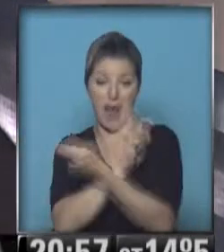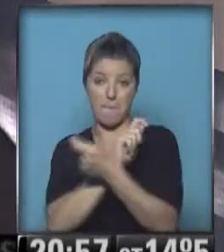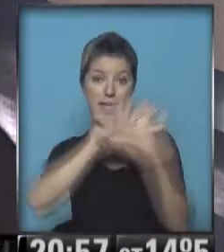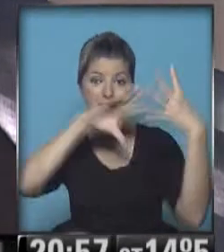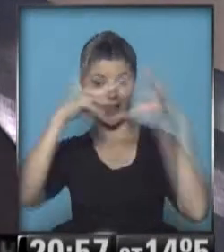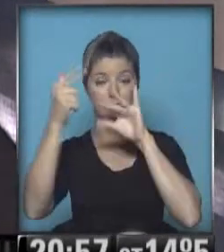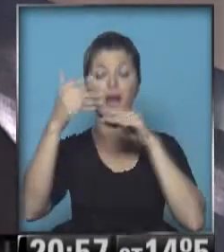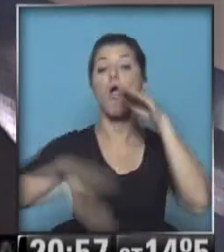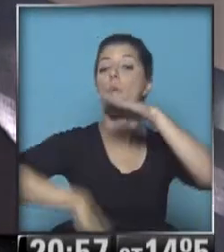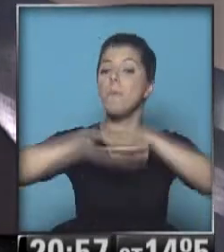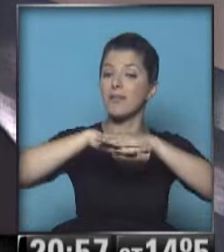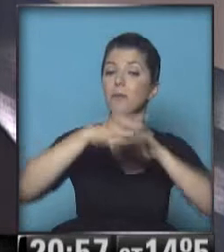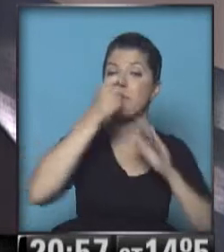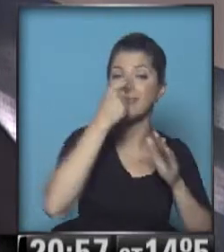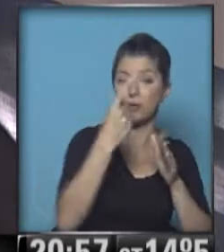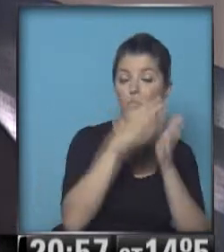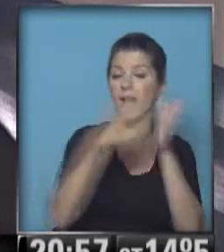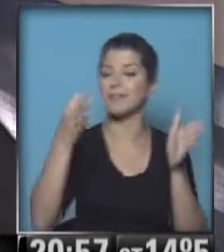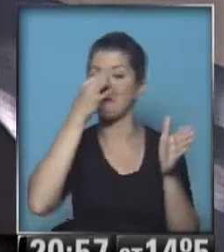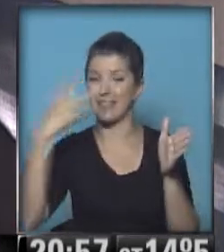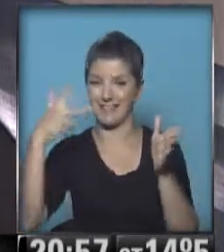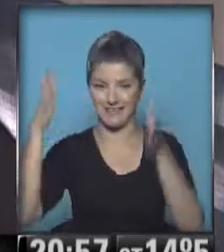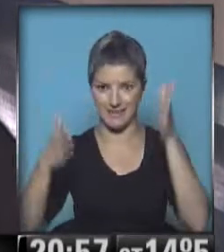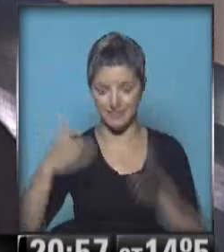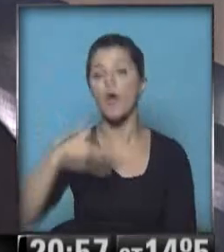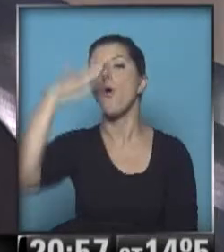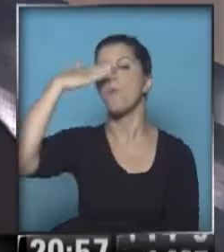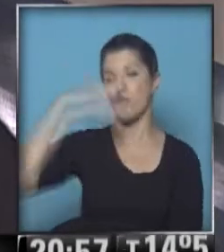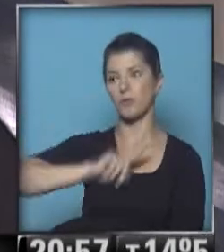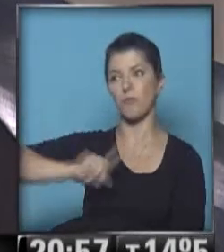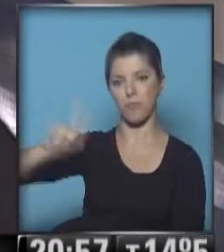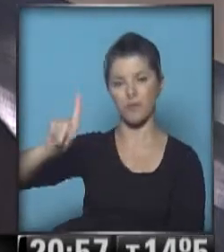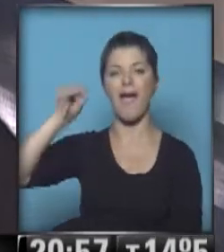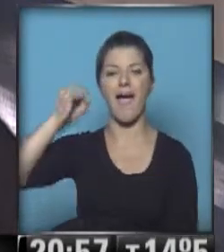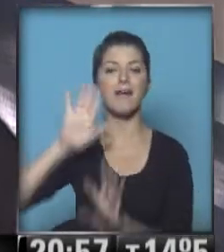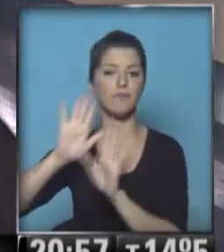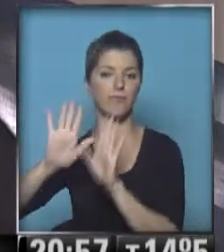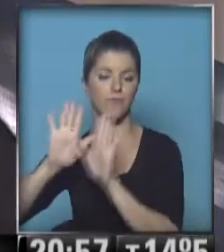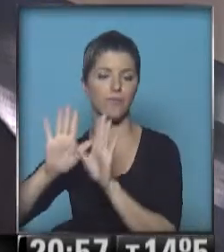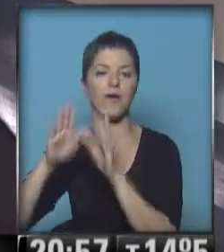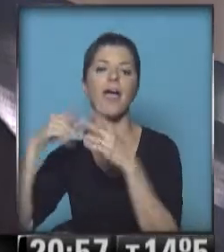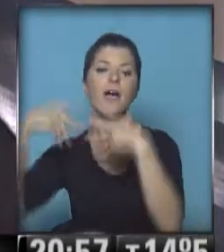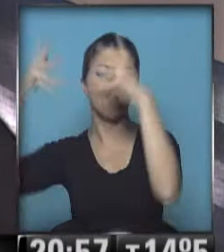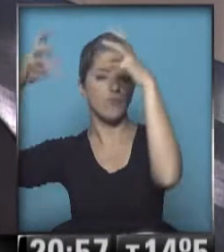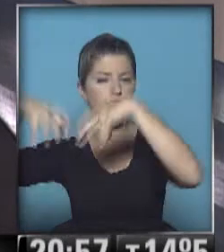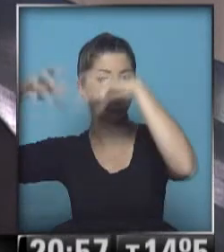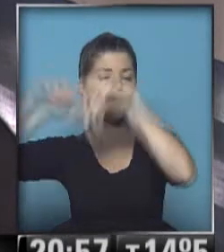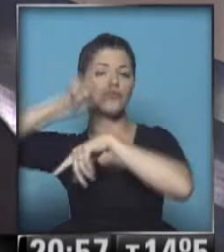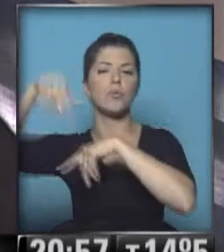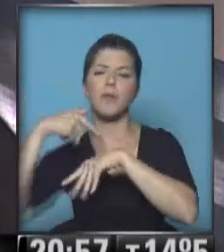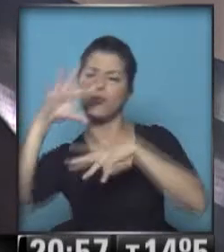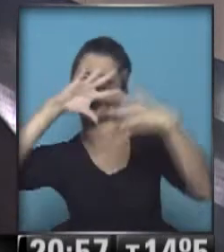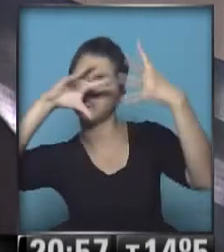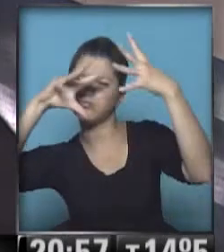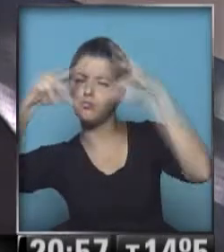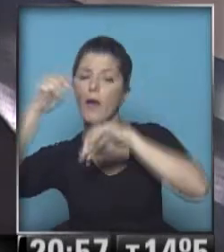con máximas de 21 a 23 grados. Y por último, en el litoral, allí quedó en forma estacionaria un sistema frontal y esto genera mucha nubosidad,